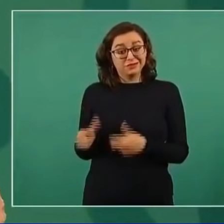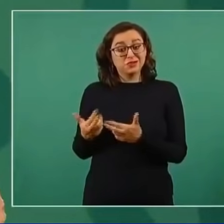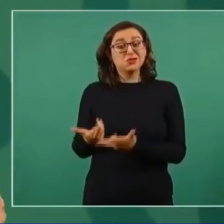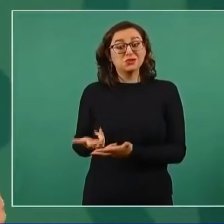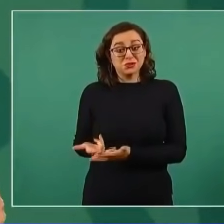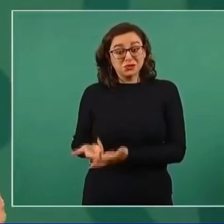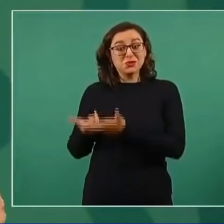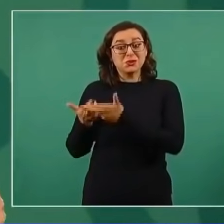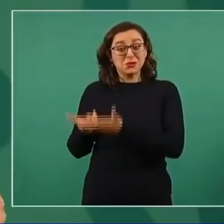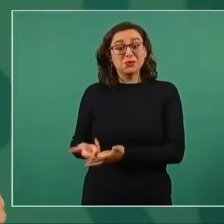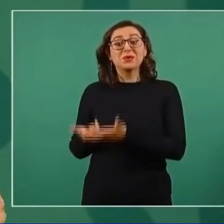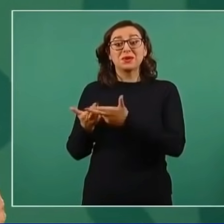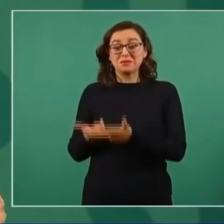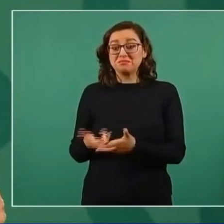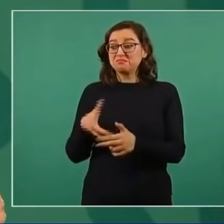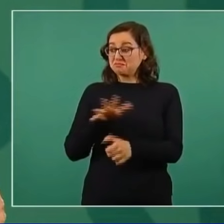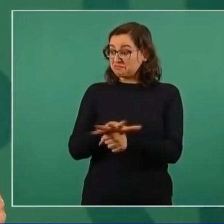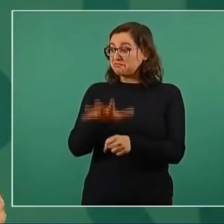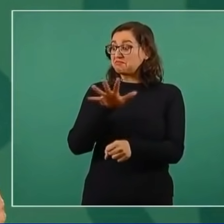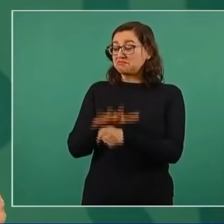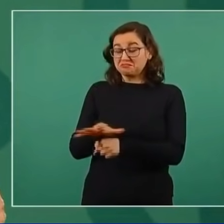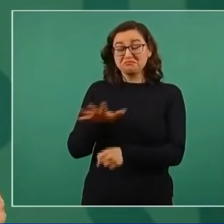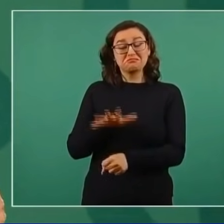que no nos falte presupuesto.